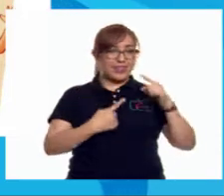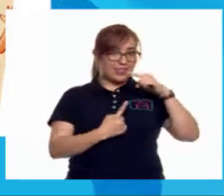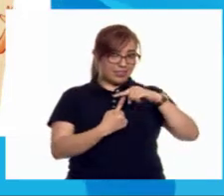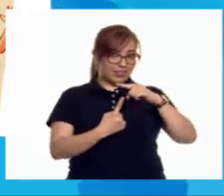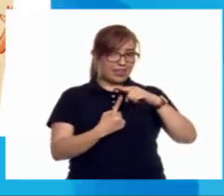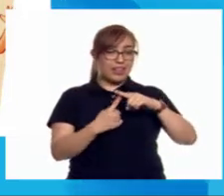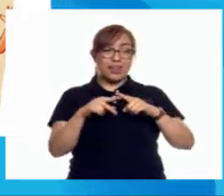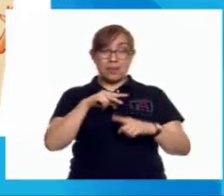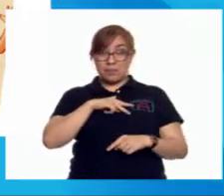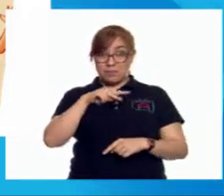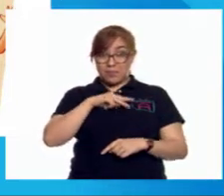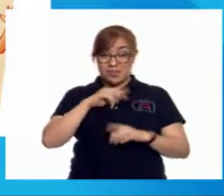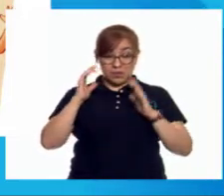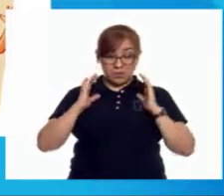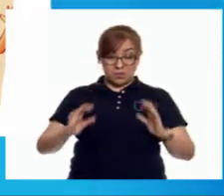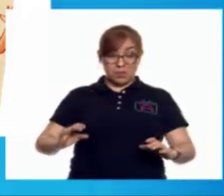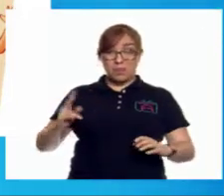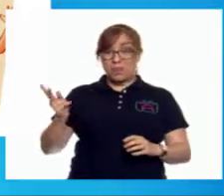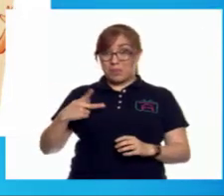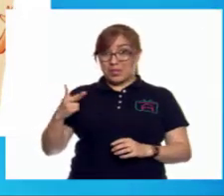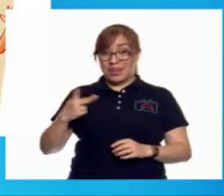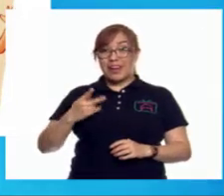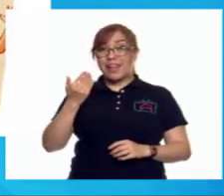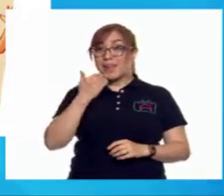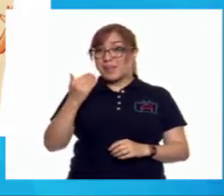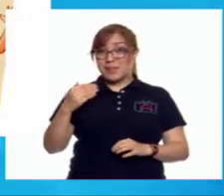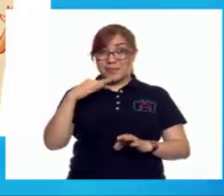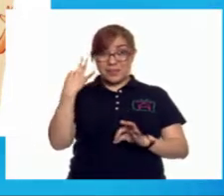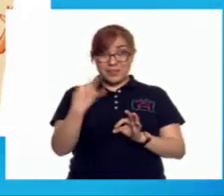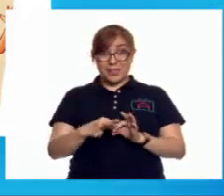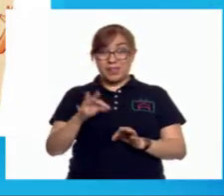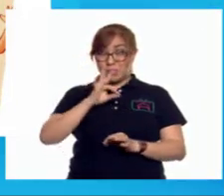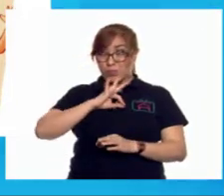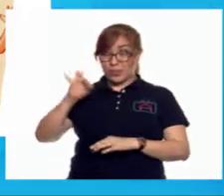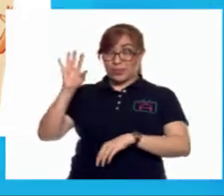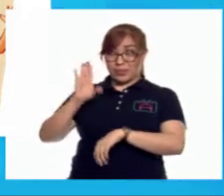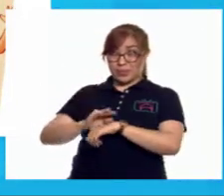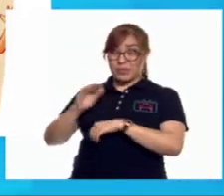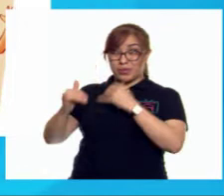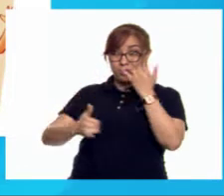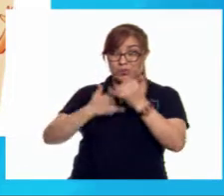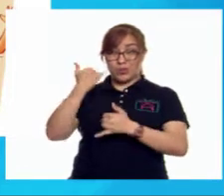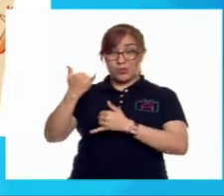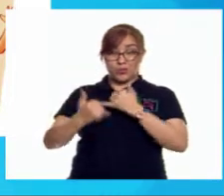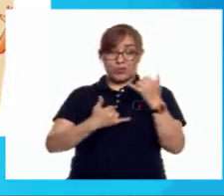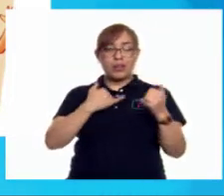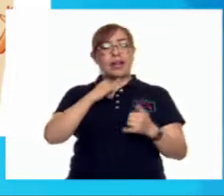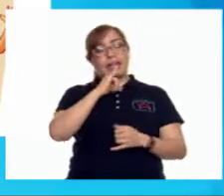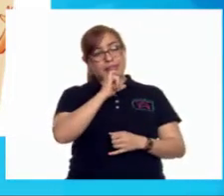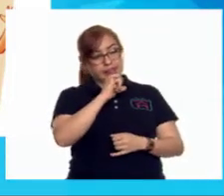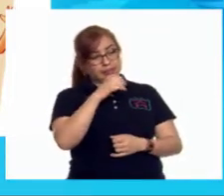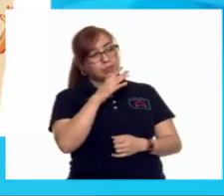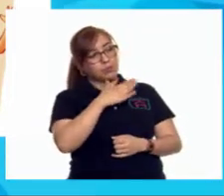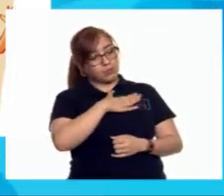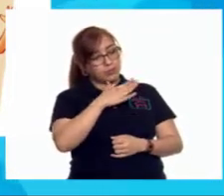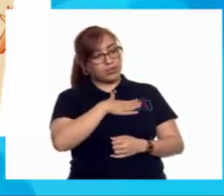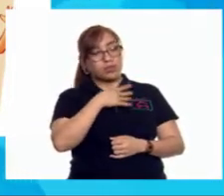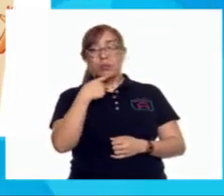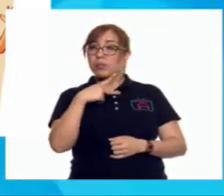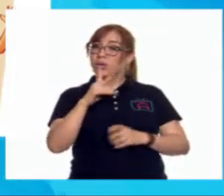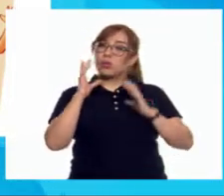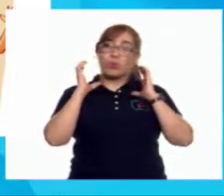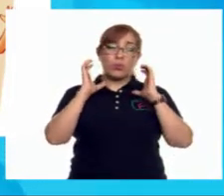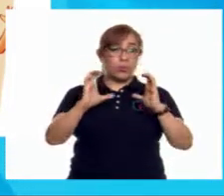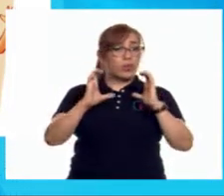¿Puedo salir a jugar? Anda, anda, di que sí, mami. Bueno, pero ten mucho cuidado con las